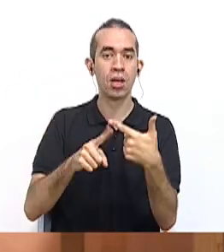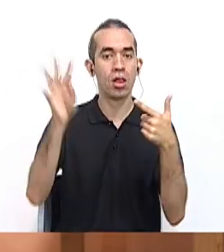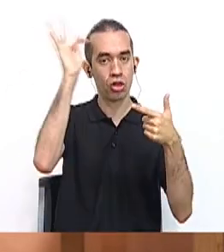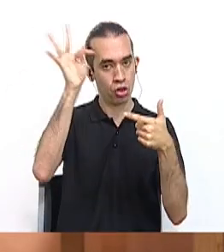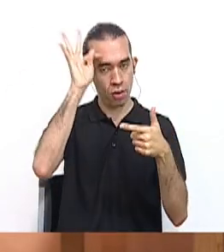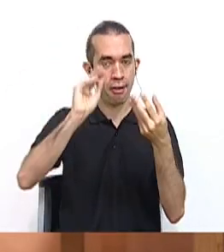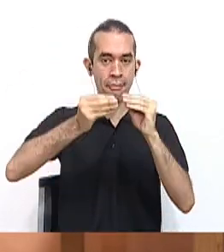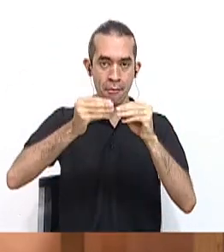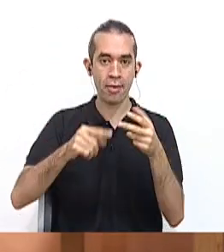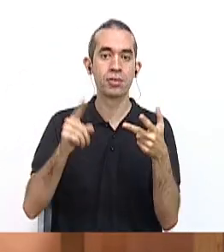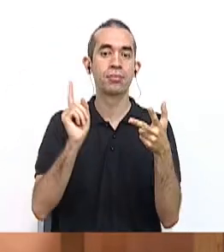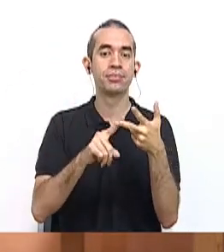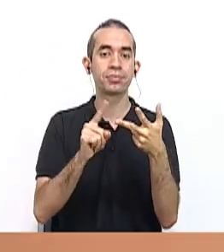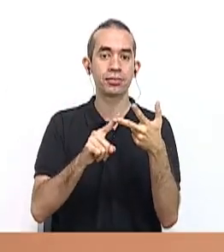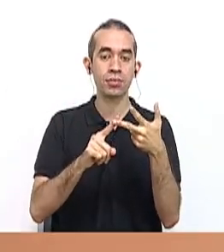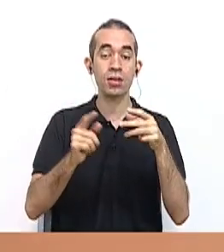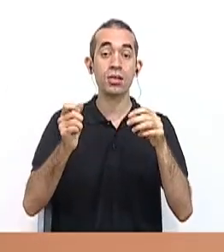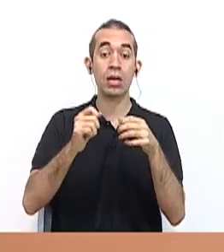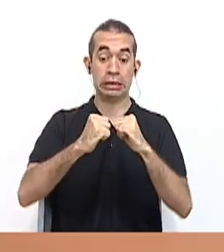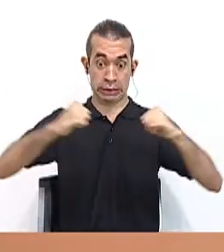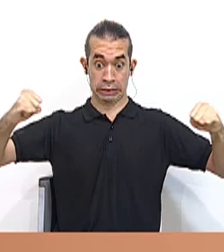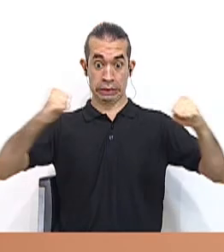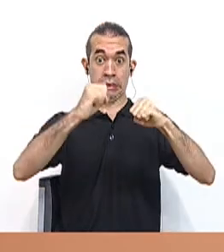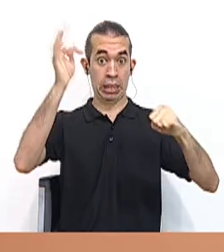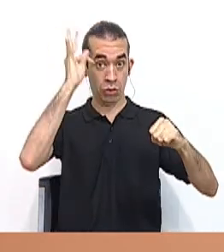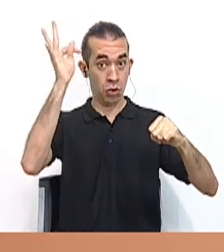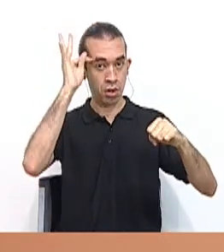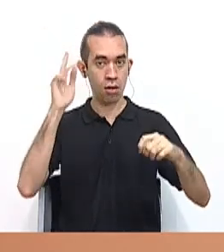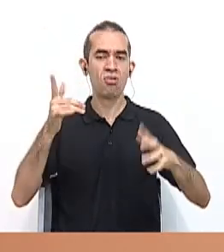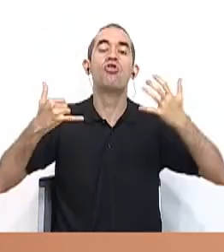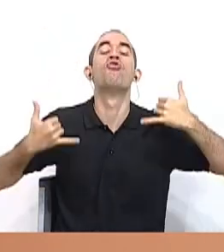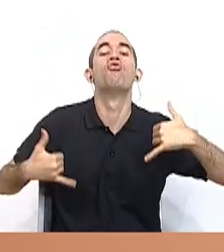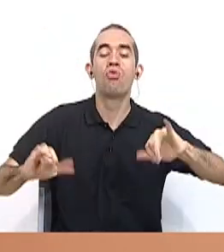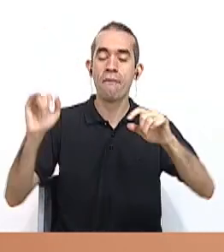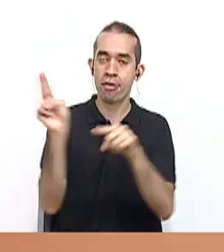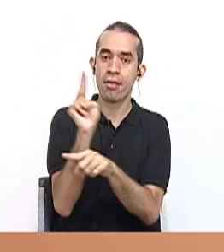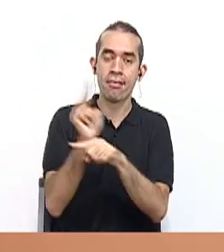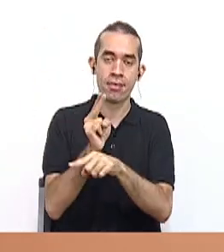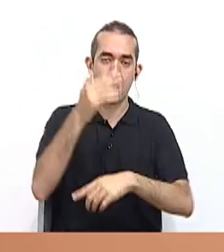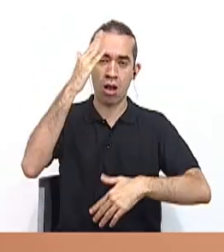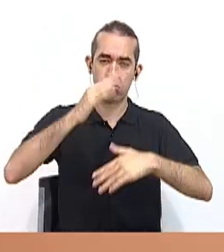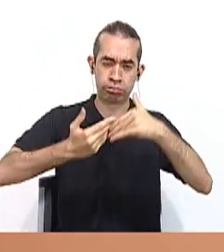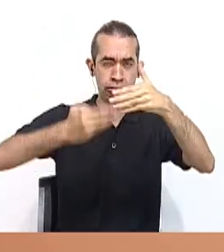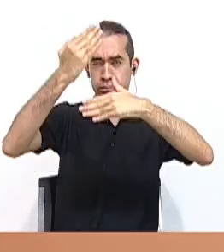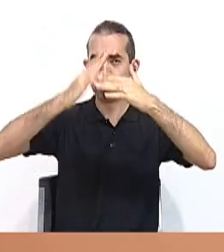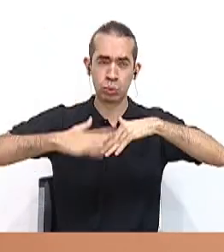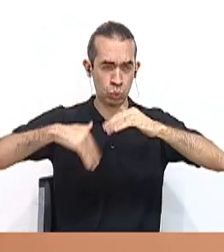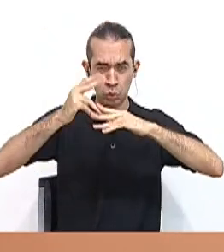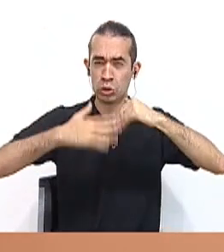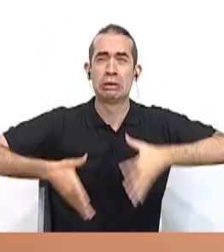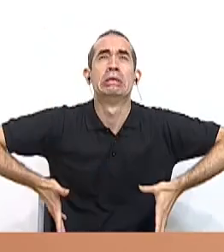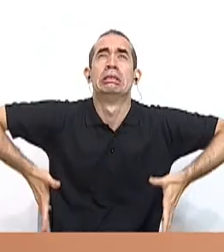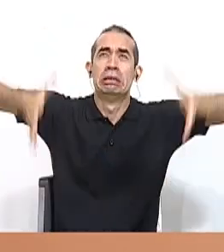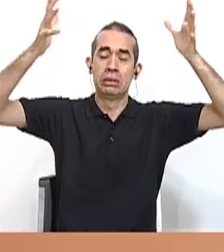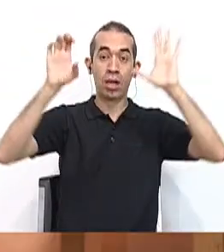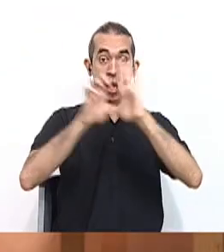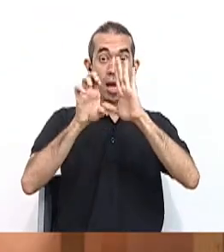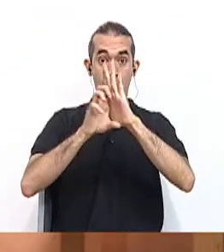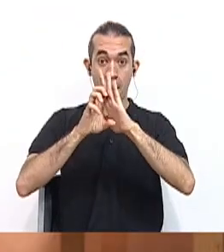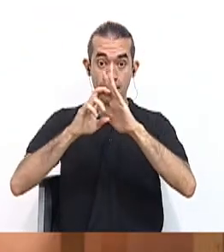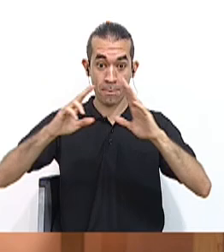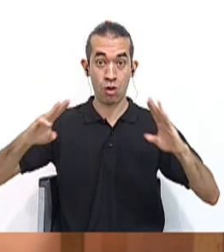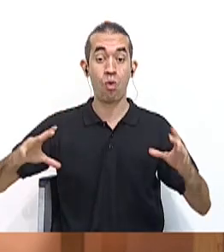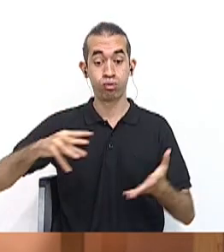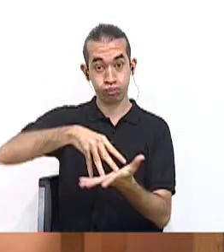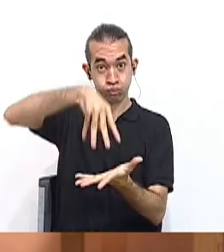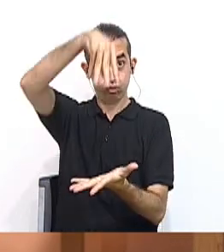números, la teoría de la elasticidad. De hecho, esa todavía se utiliza en las grandes construcciones, como la de la Torre Eiffel. Bueno,